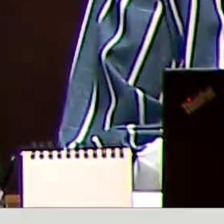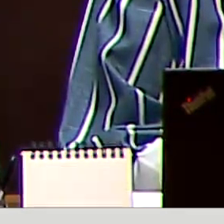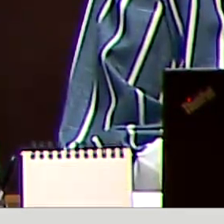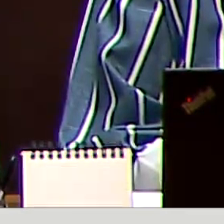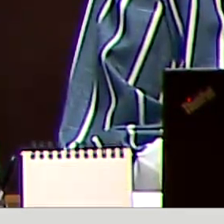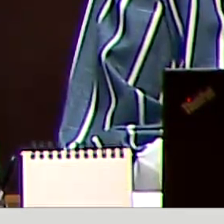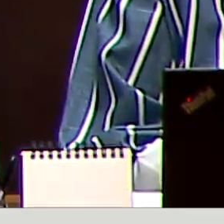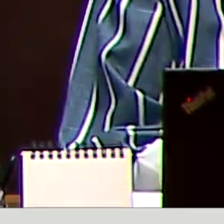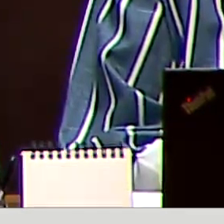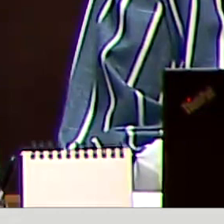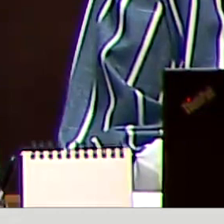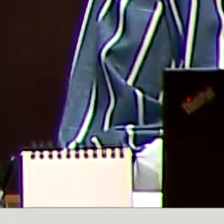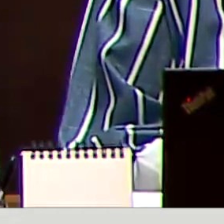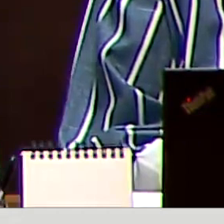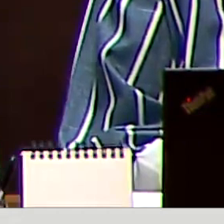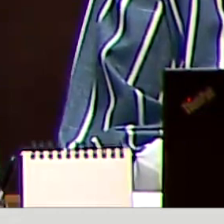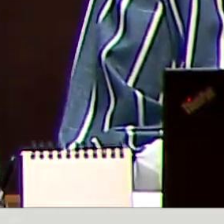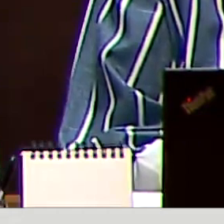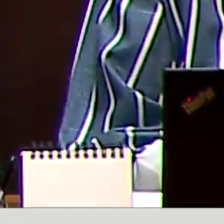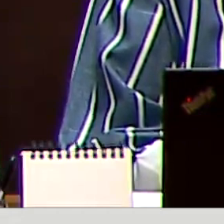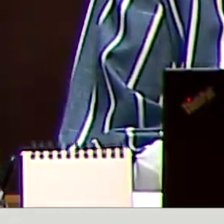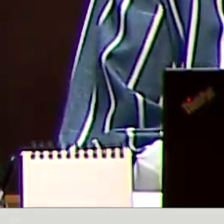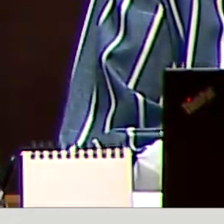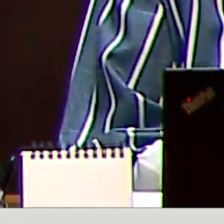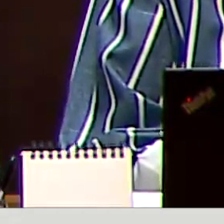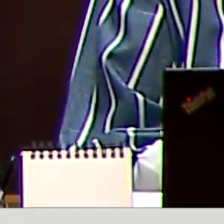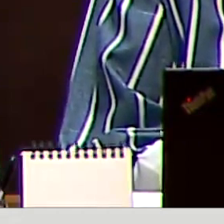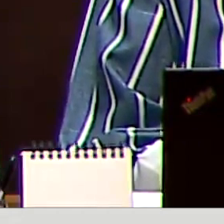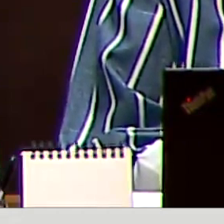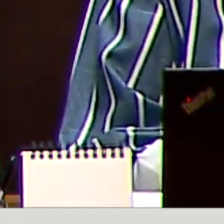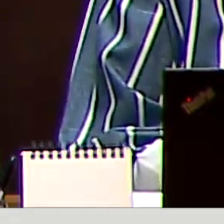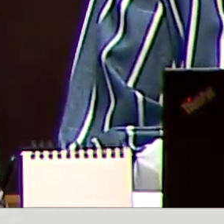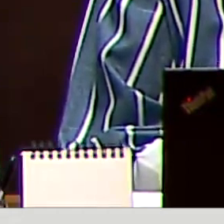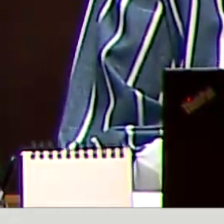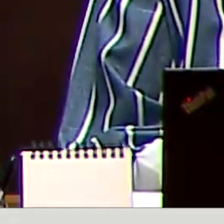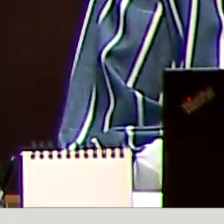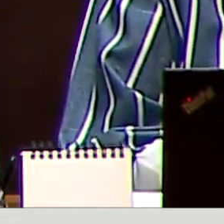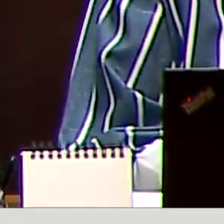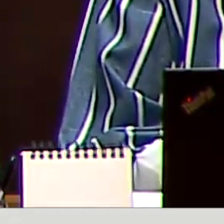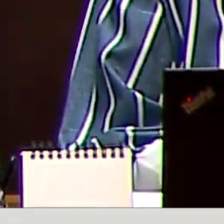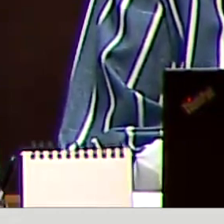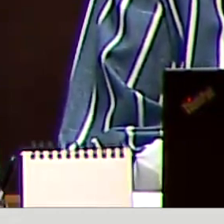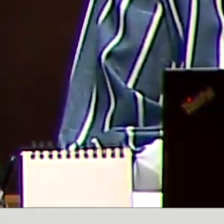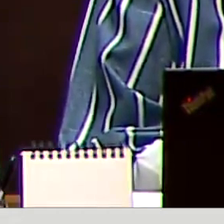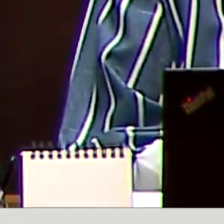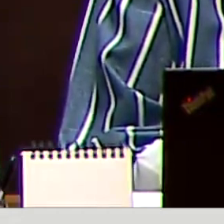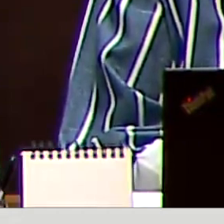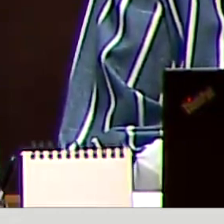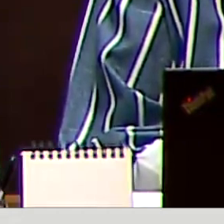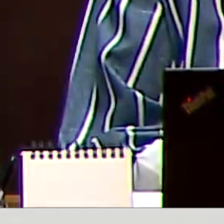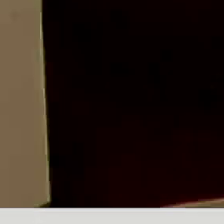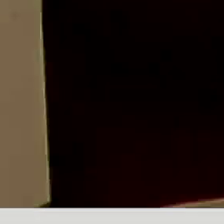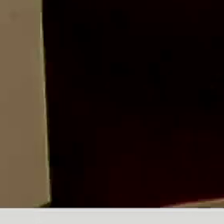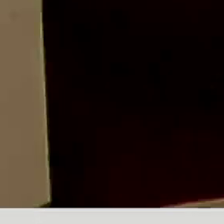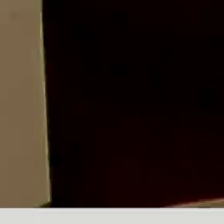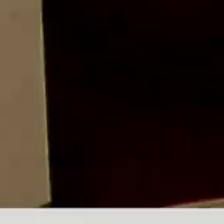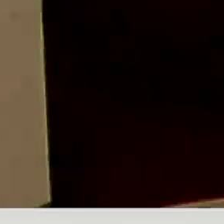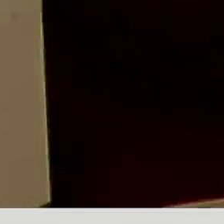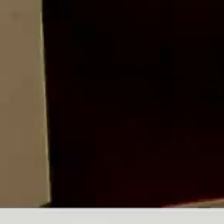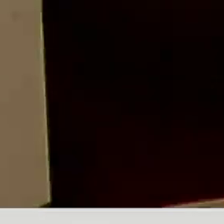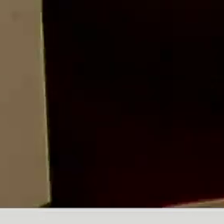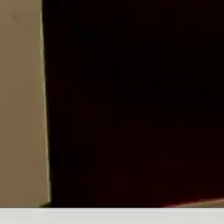presidente diputada avellán doña Gloria tiene la palabra Muchas gracias